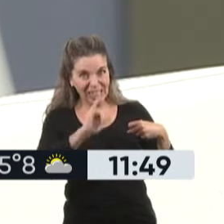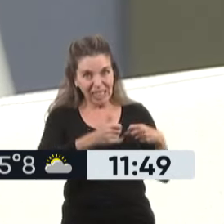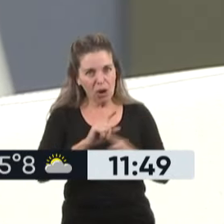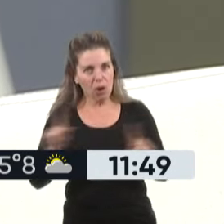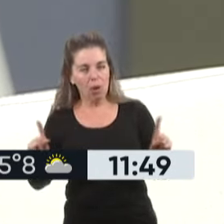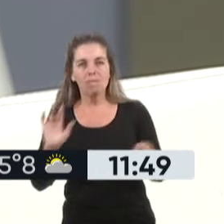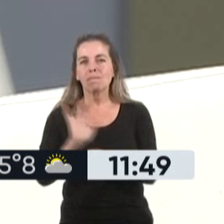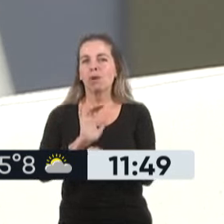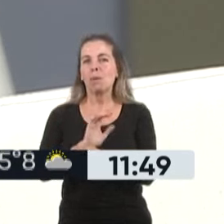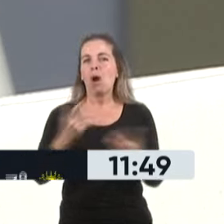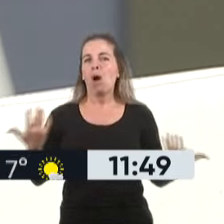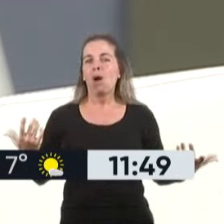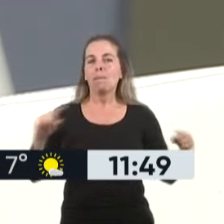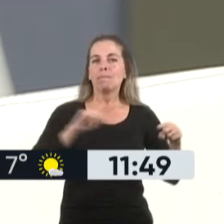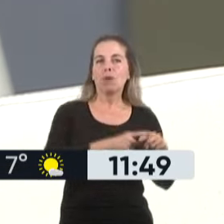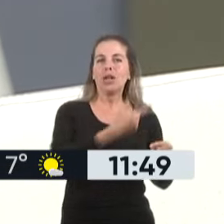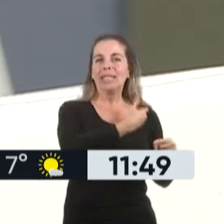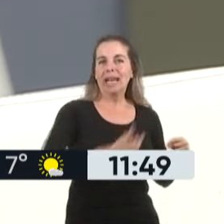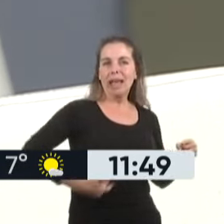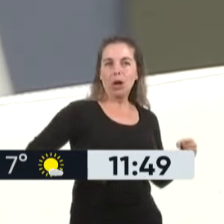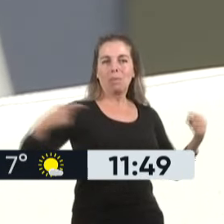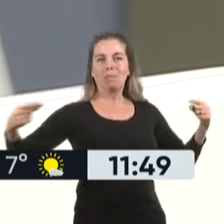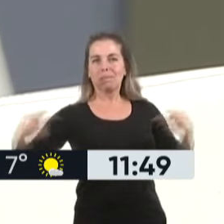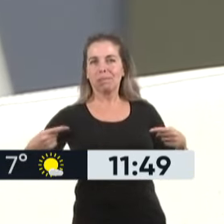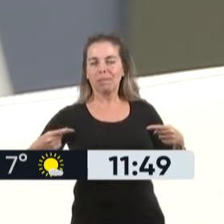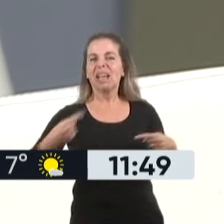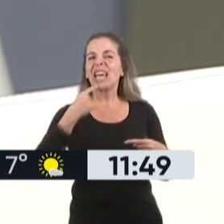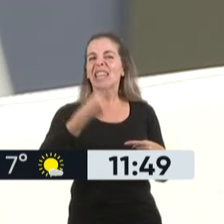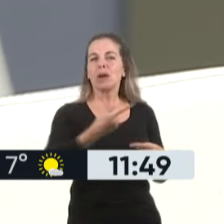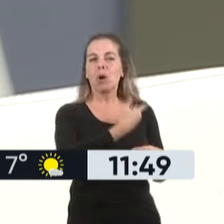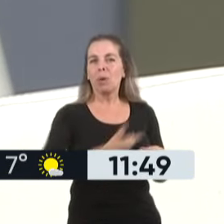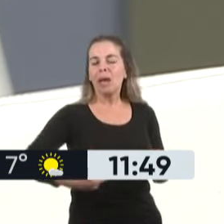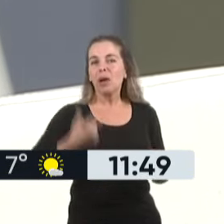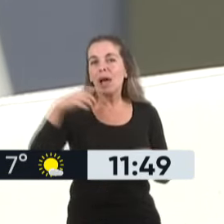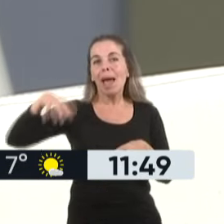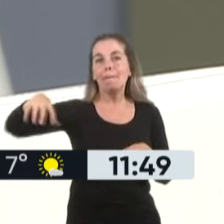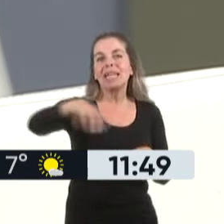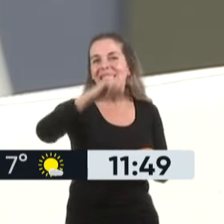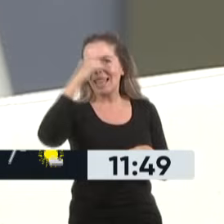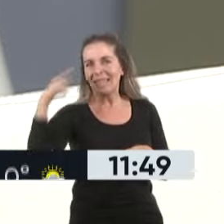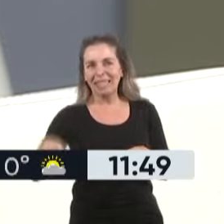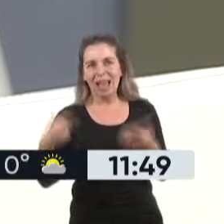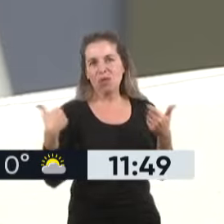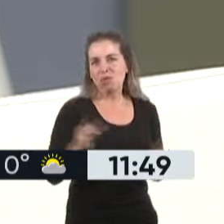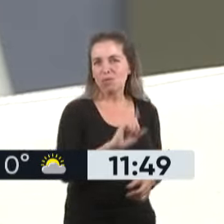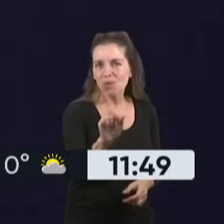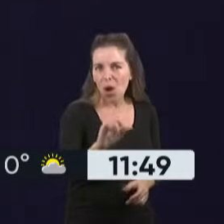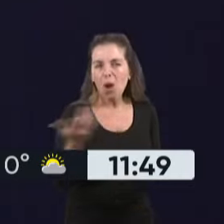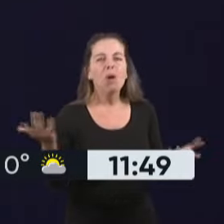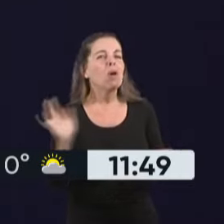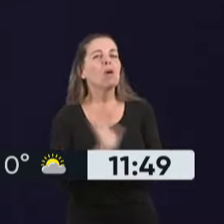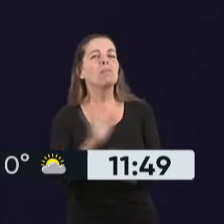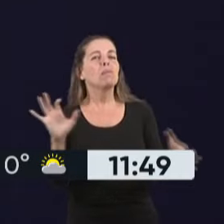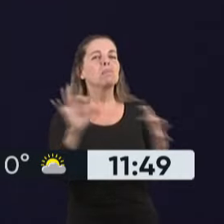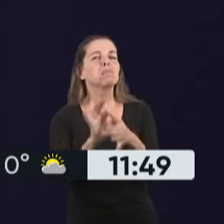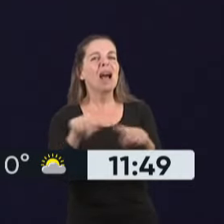cierta manera con la política del gobierno que había dicho que las empresas estatales no iban a dedicarse a esto. Gracias. Bueno, en